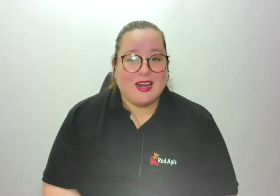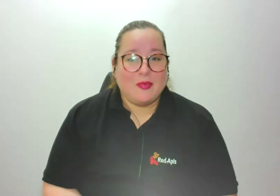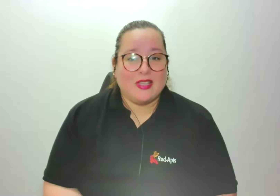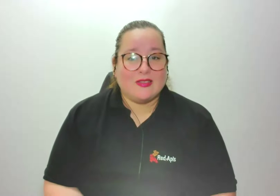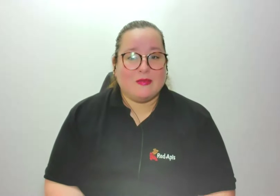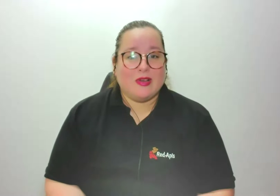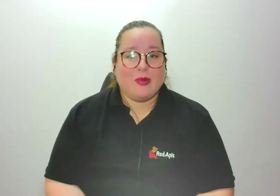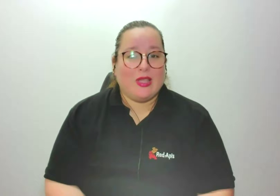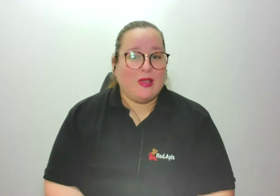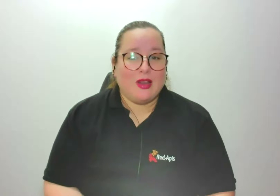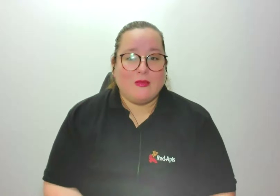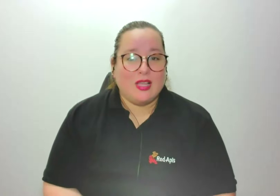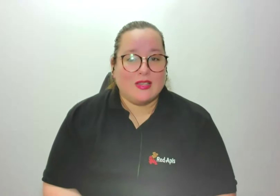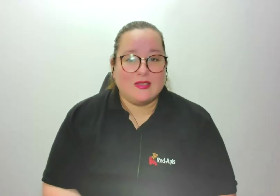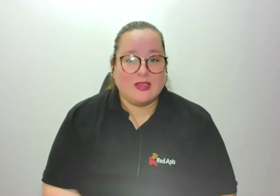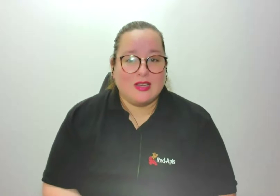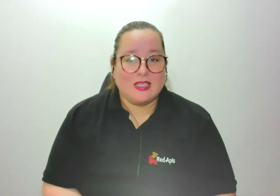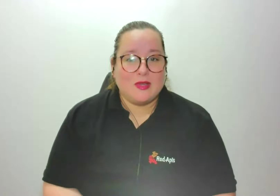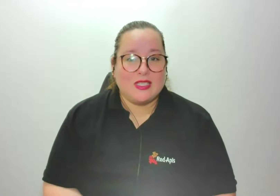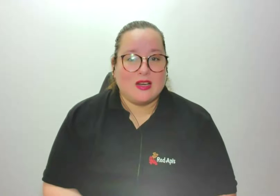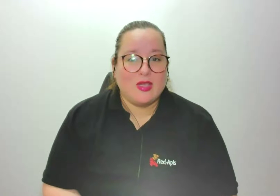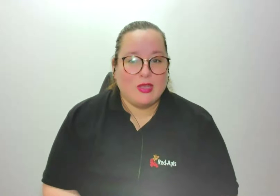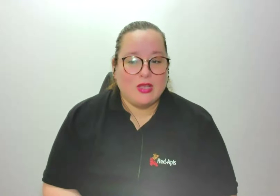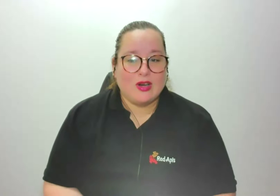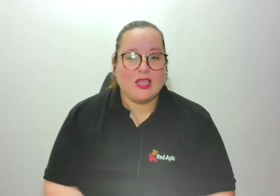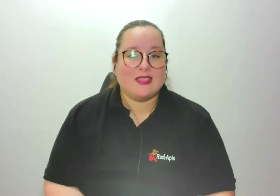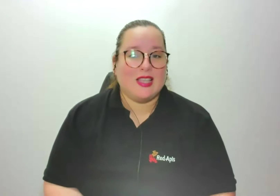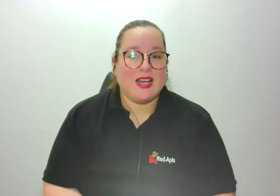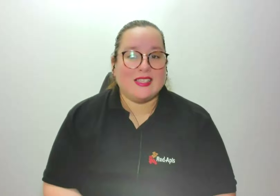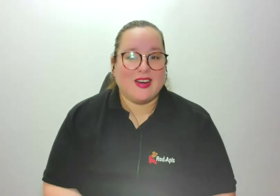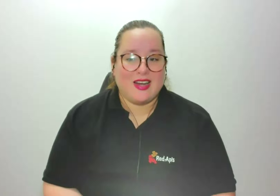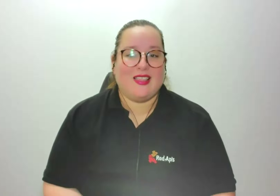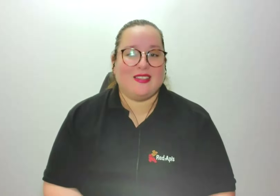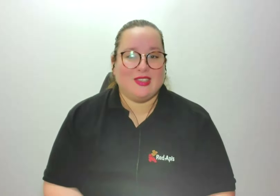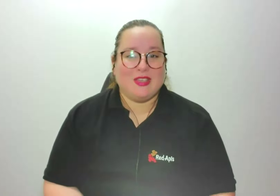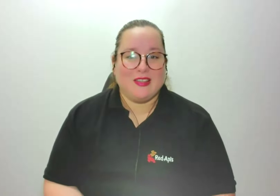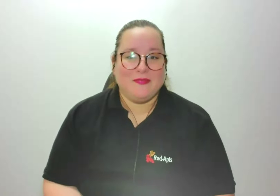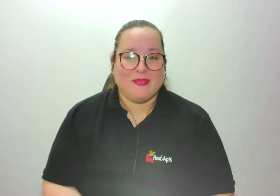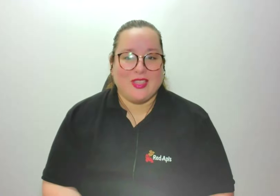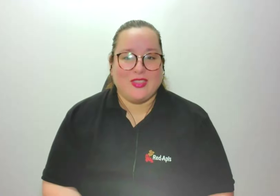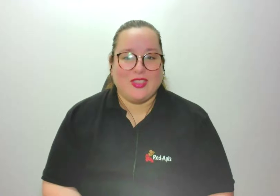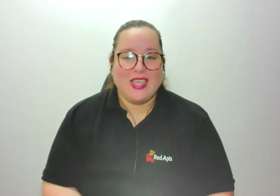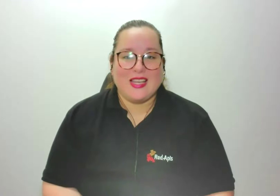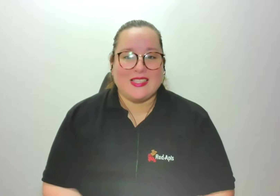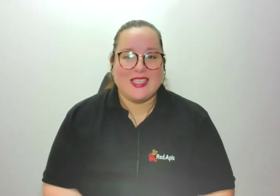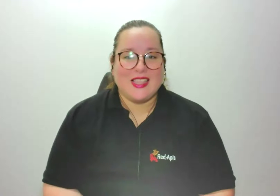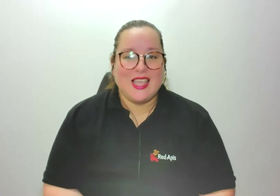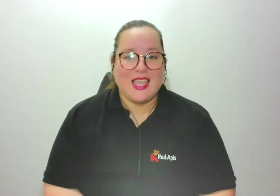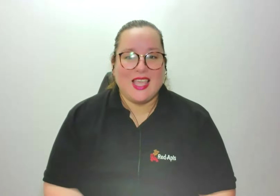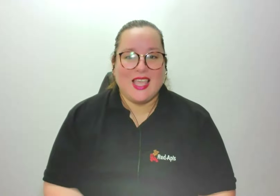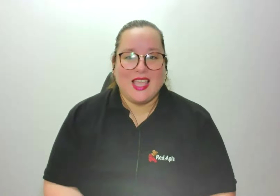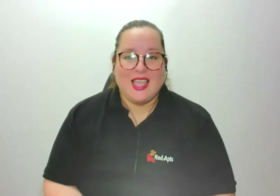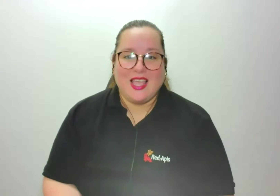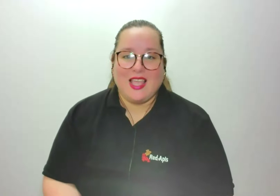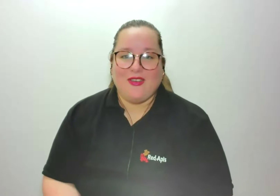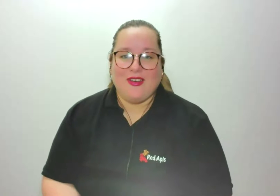Y las respuestas son pocas porque no hay una comunicación explícita, no hay opinión, se genera esa barrera del síndrome, donde él se